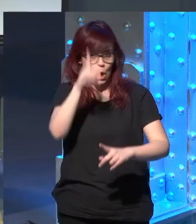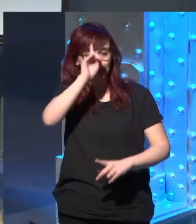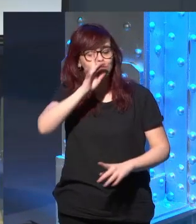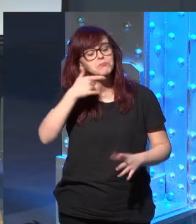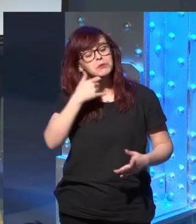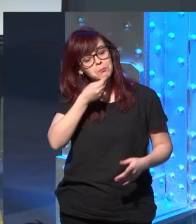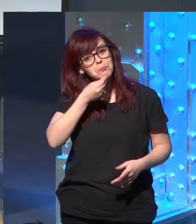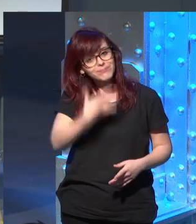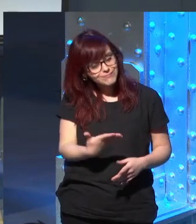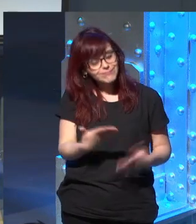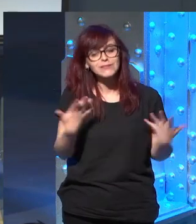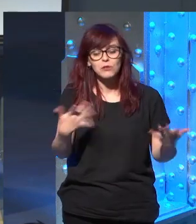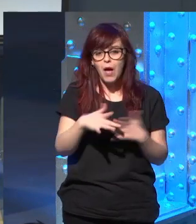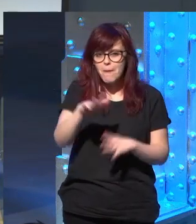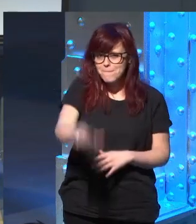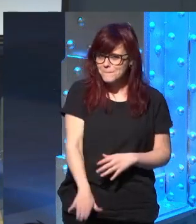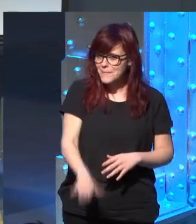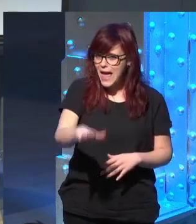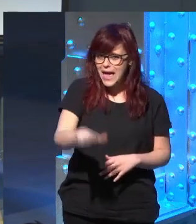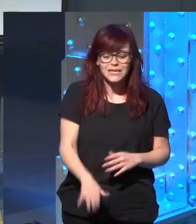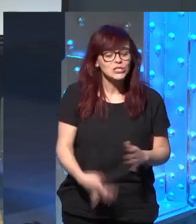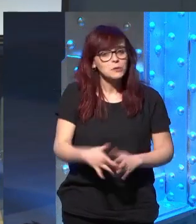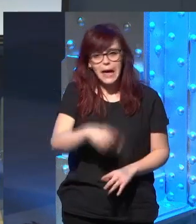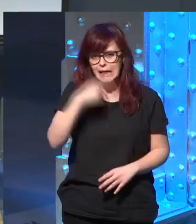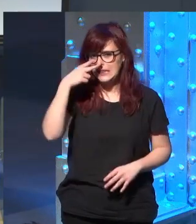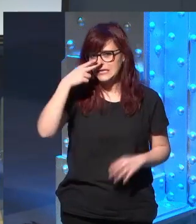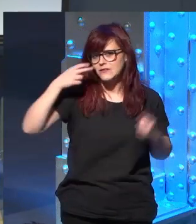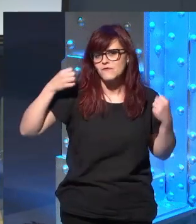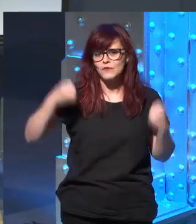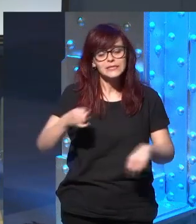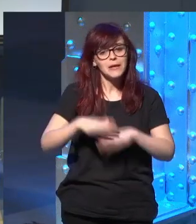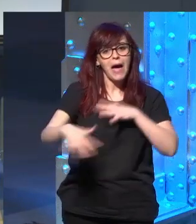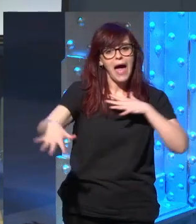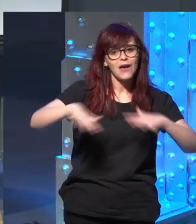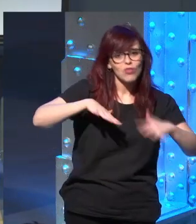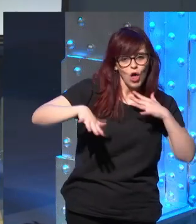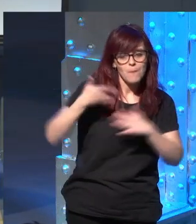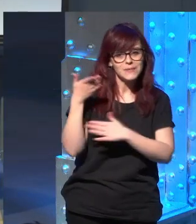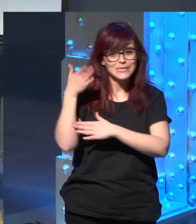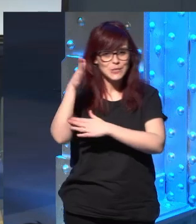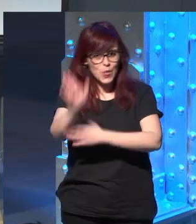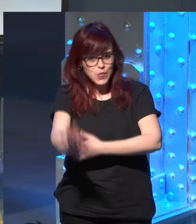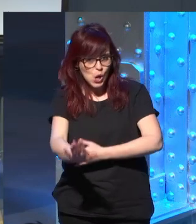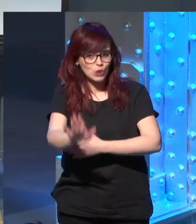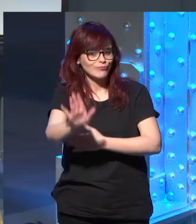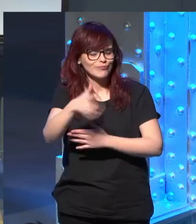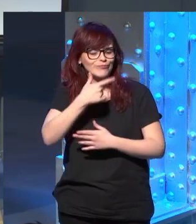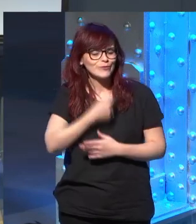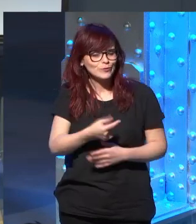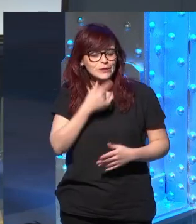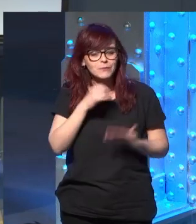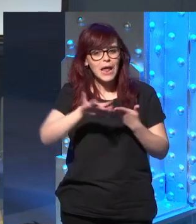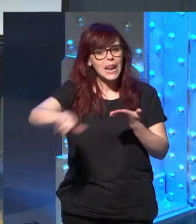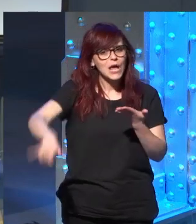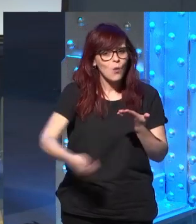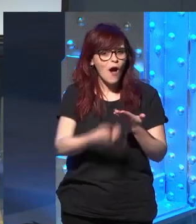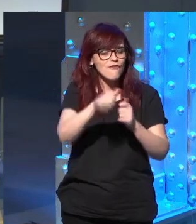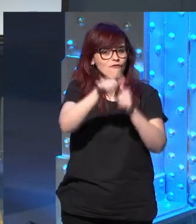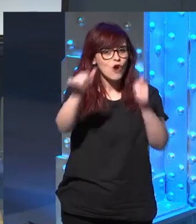Y la verdad es que desde pequeña, que me interesan tanto la acción como la contemplación, un